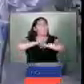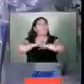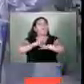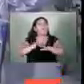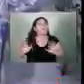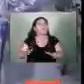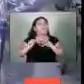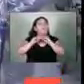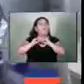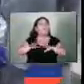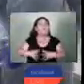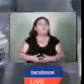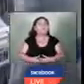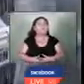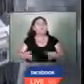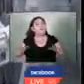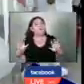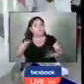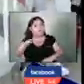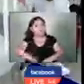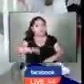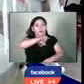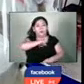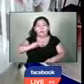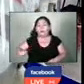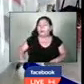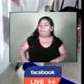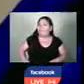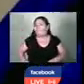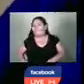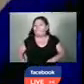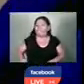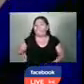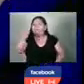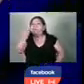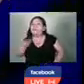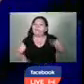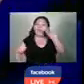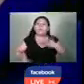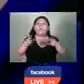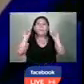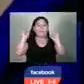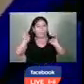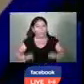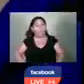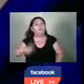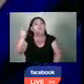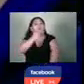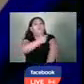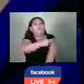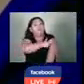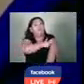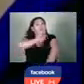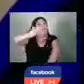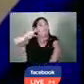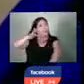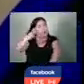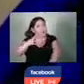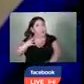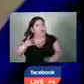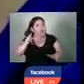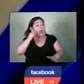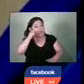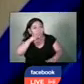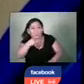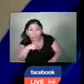combatir el virus. Sin embargo, en El Salvador no se descarta la posibilidad en implementar una cuarta dosis, donde se